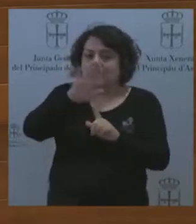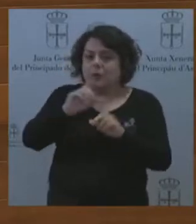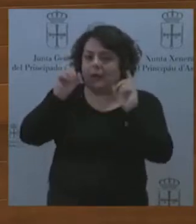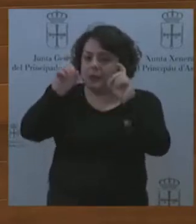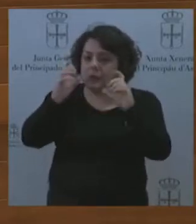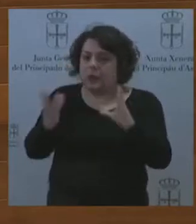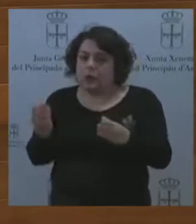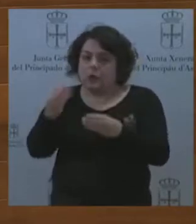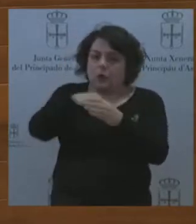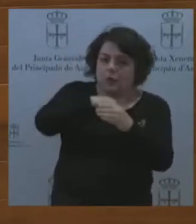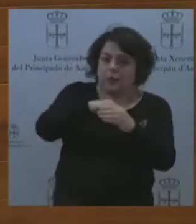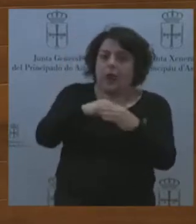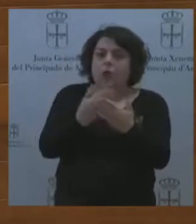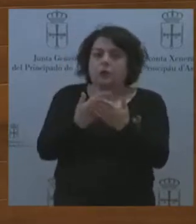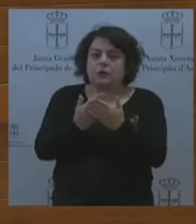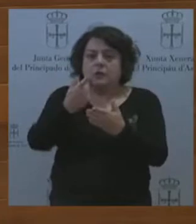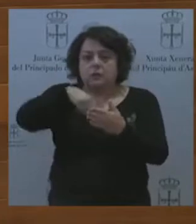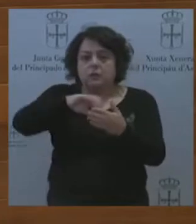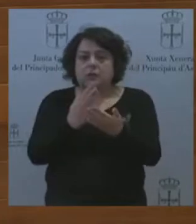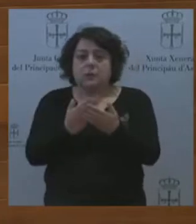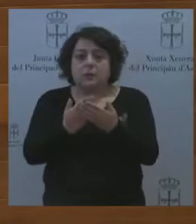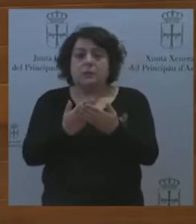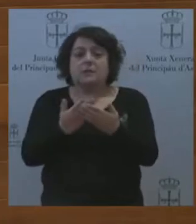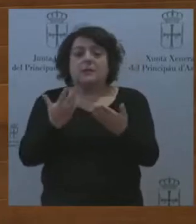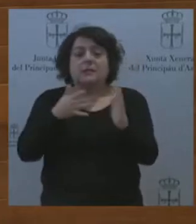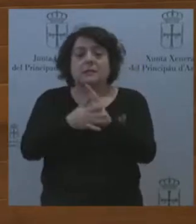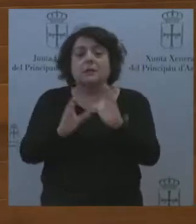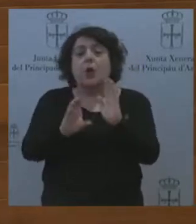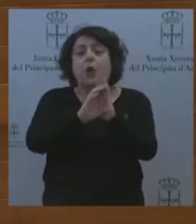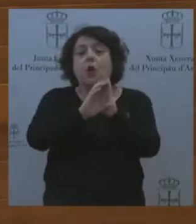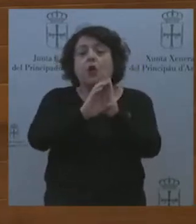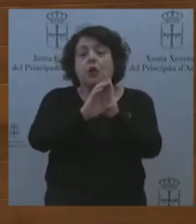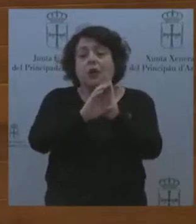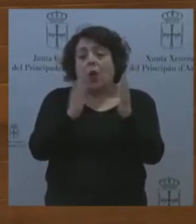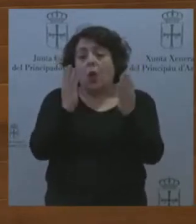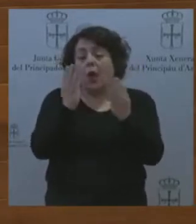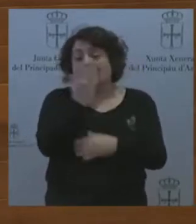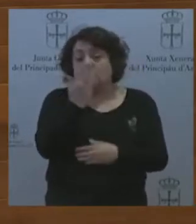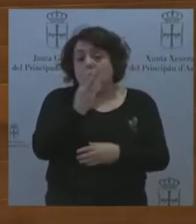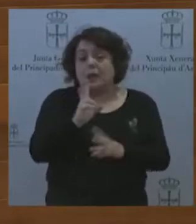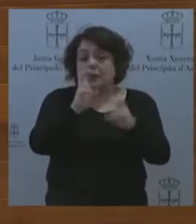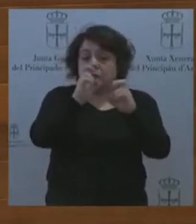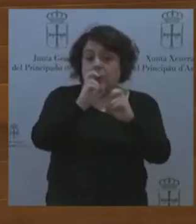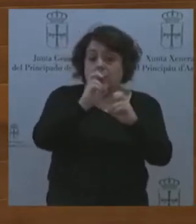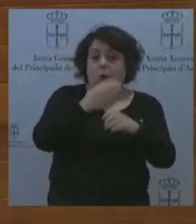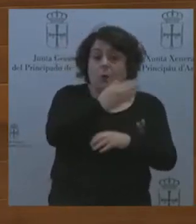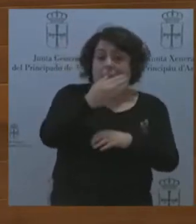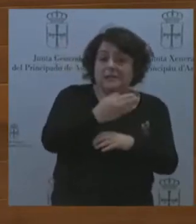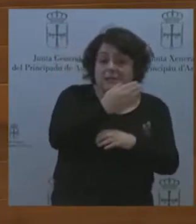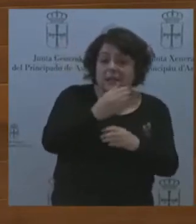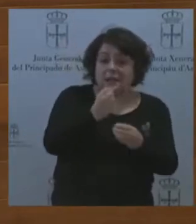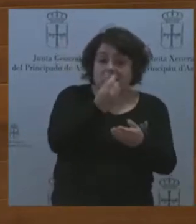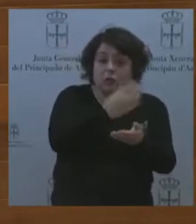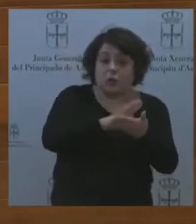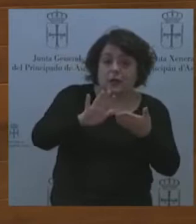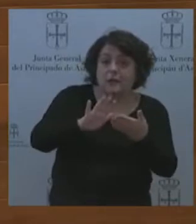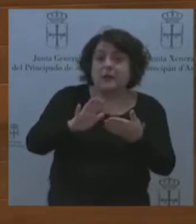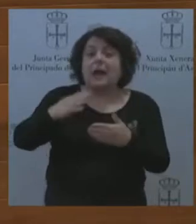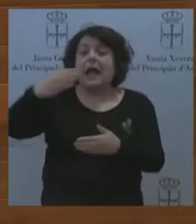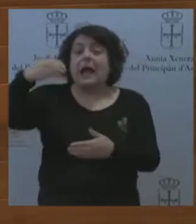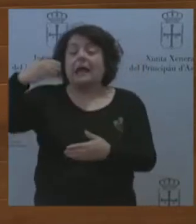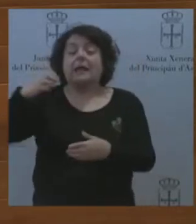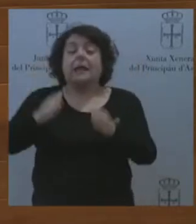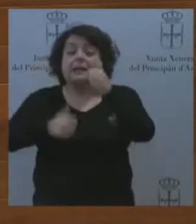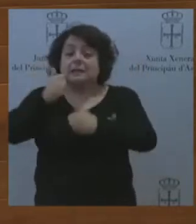hablamos de un nuevo currículo escolar, con bachillerato gratuito y EBAU única. Un proyecto común para todos los españoles